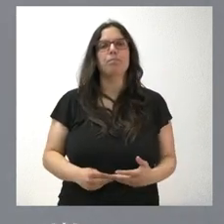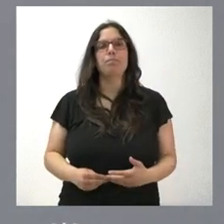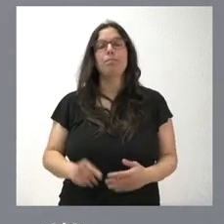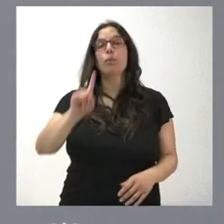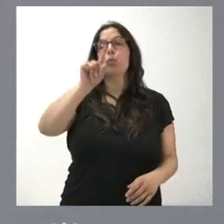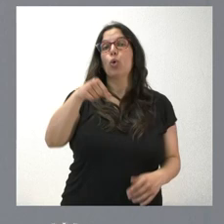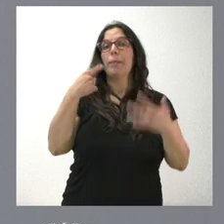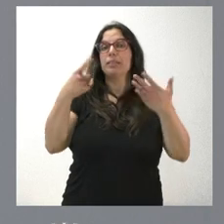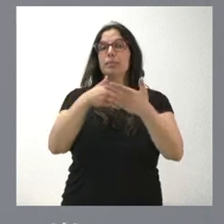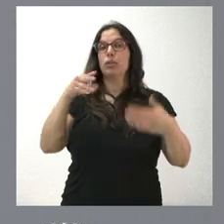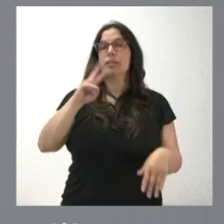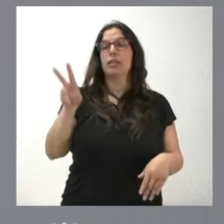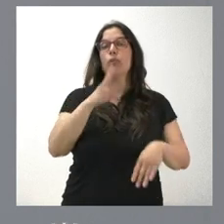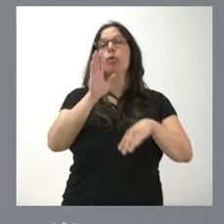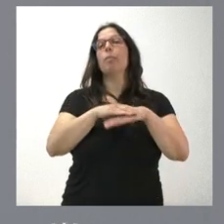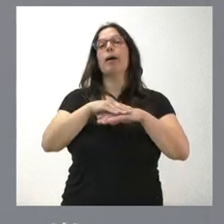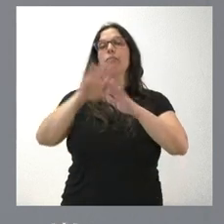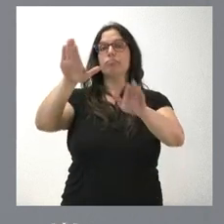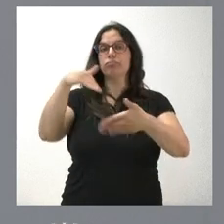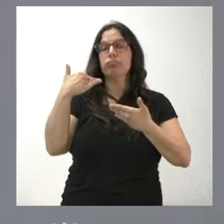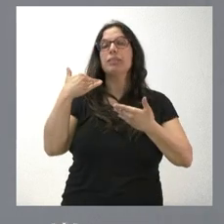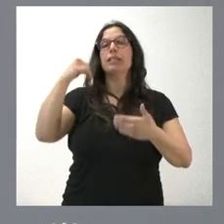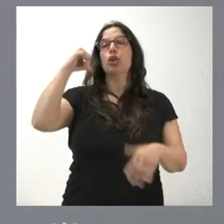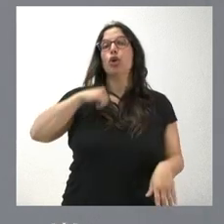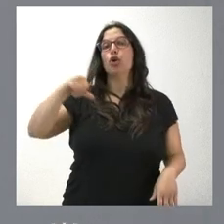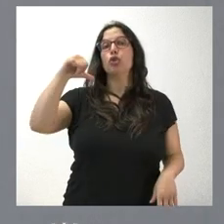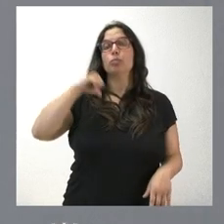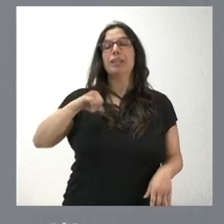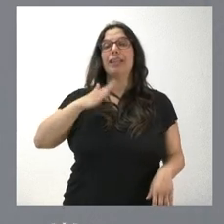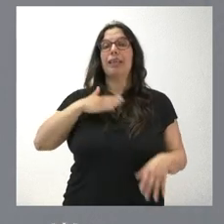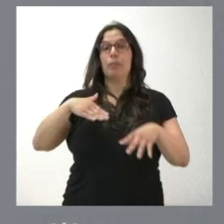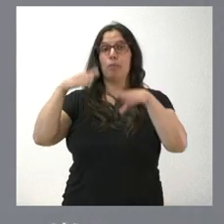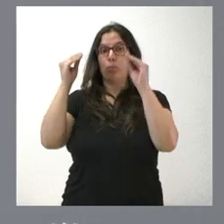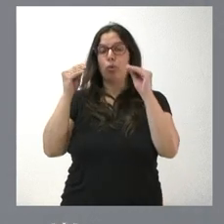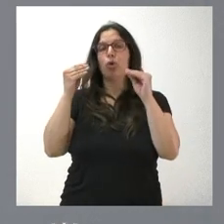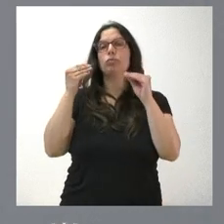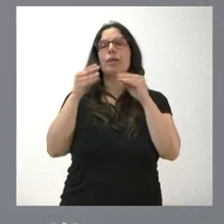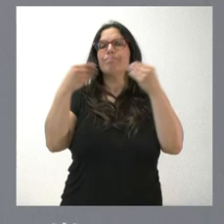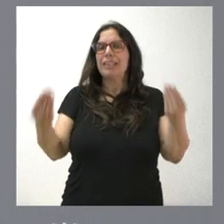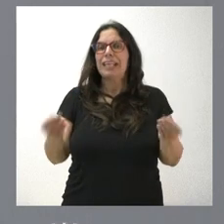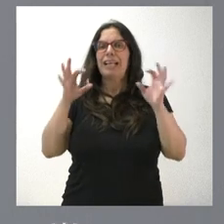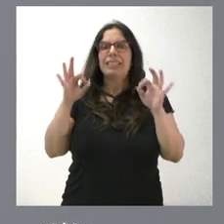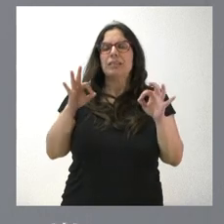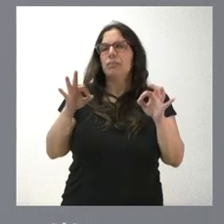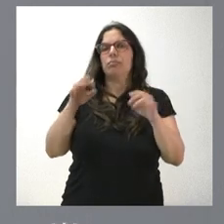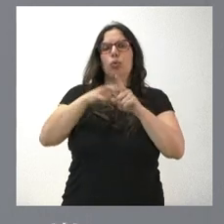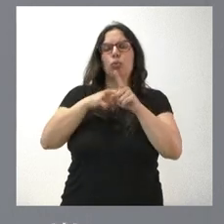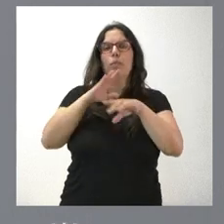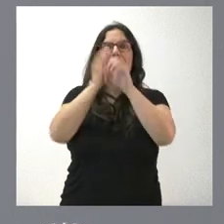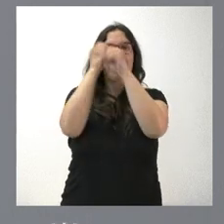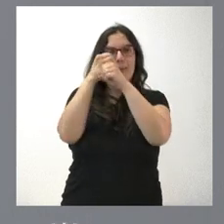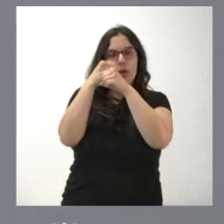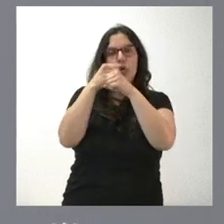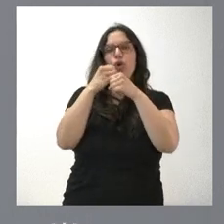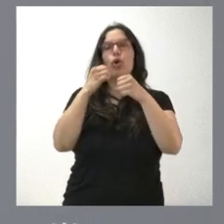1,6 millones de euros para suministros en el Complejo Asistencial Universitario de Burgos. Son suministros de material fungible para el Laboratorio de